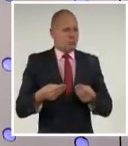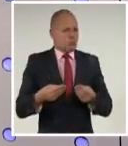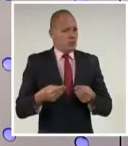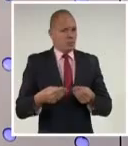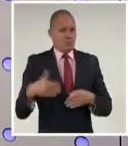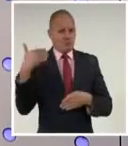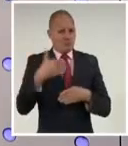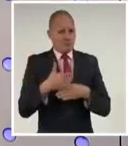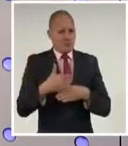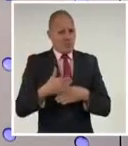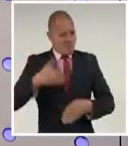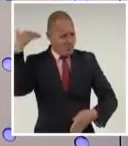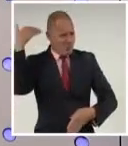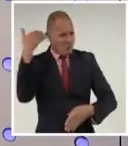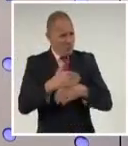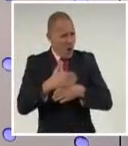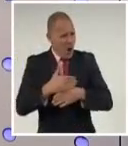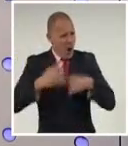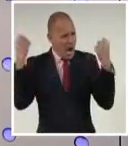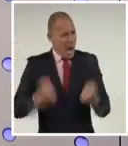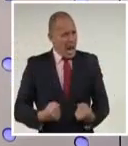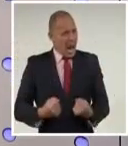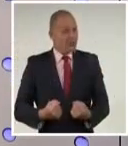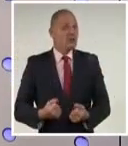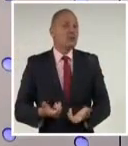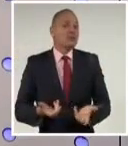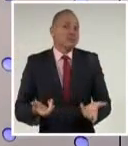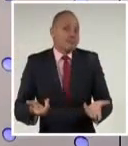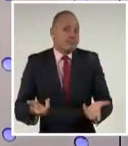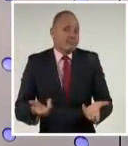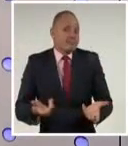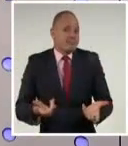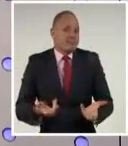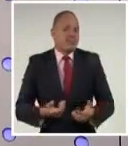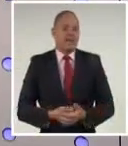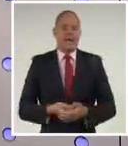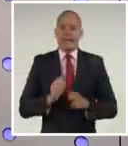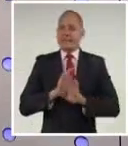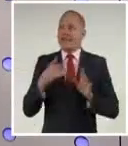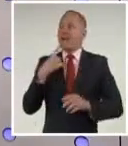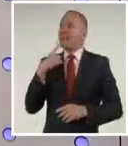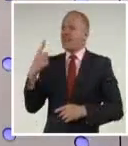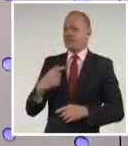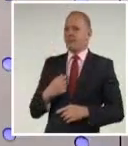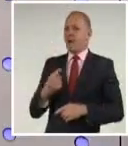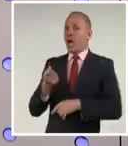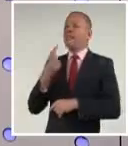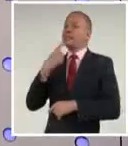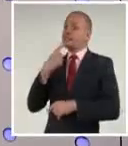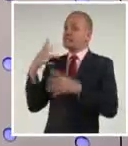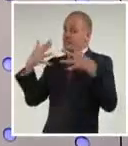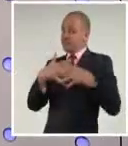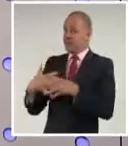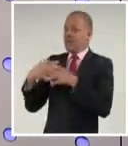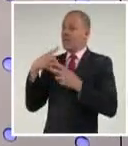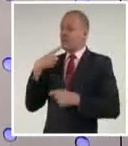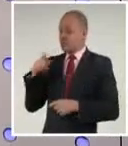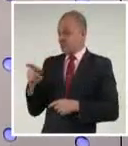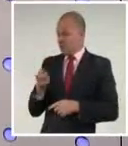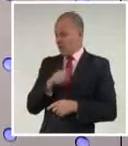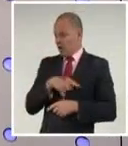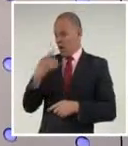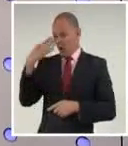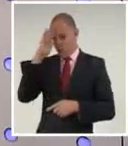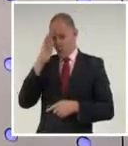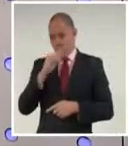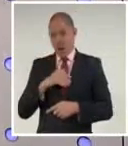casi perfecta esta que se nos hace. A los estadounidenses les dicen que ni se porten por estos lares, intimidan a las compañías del mundo